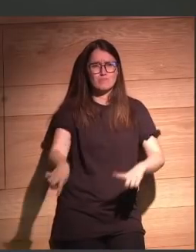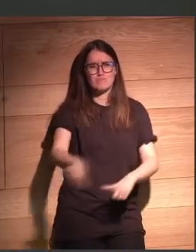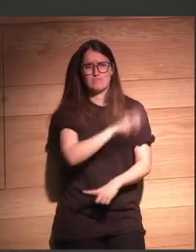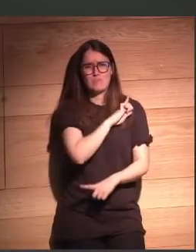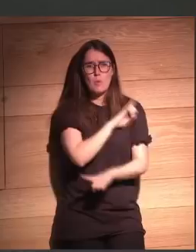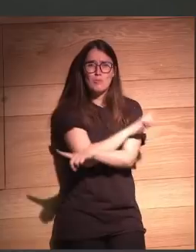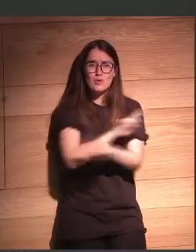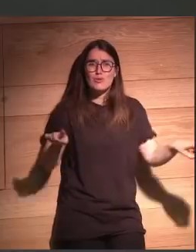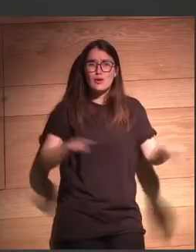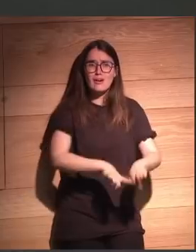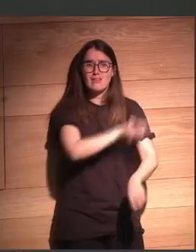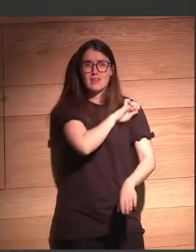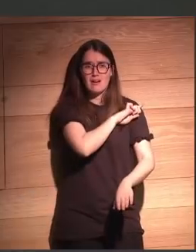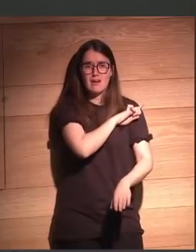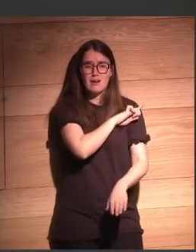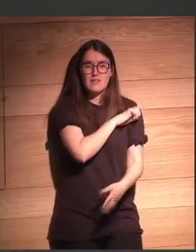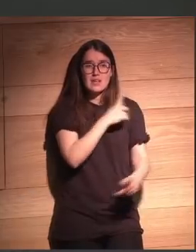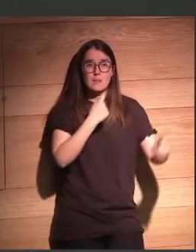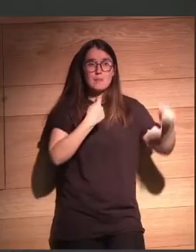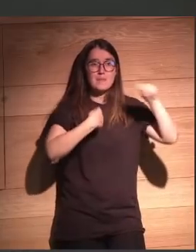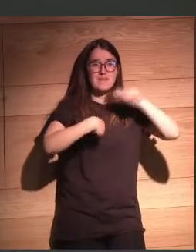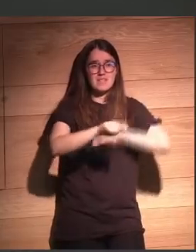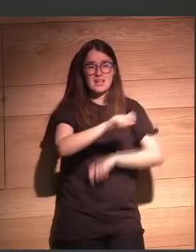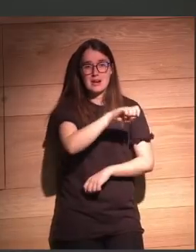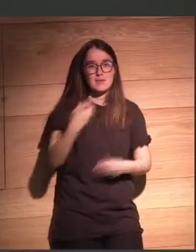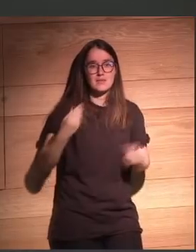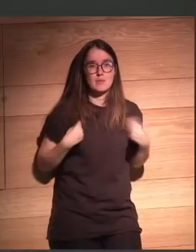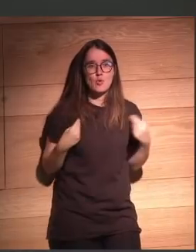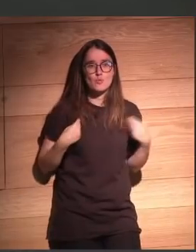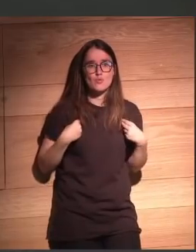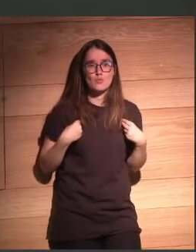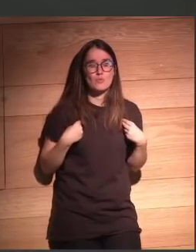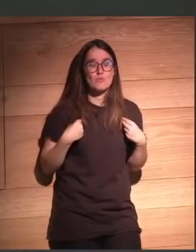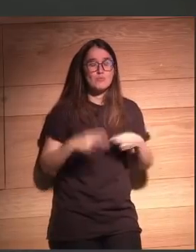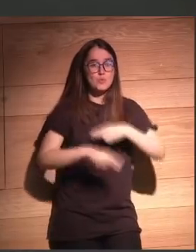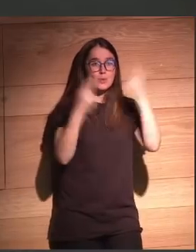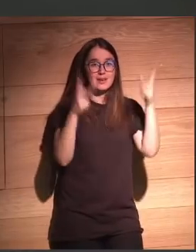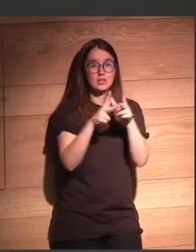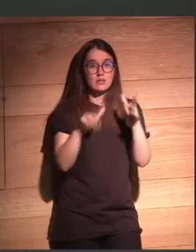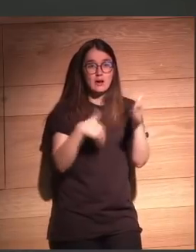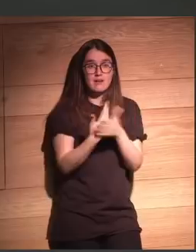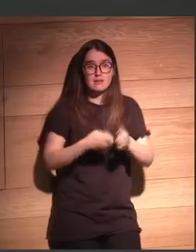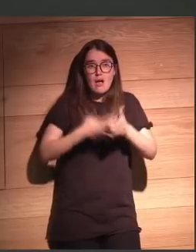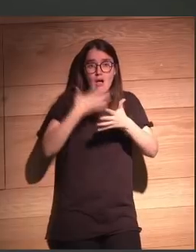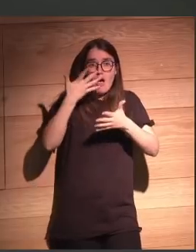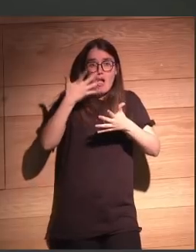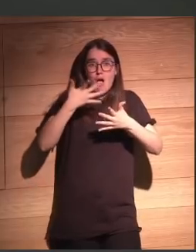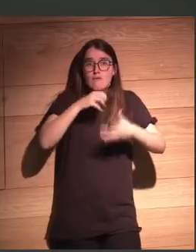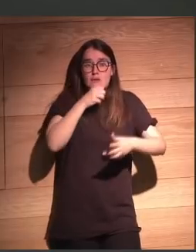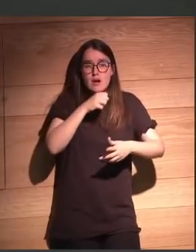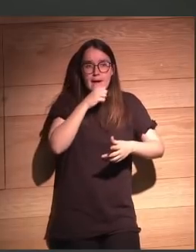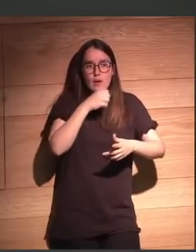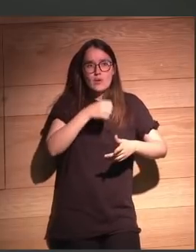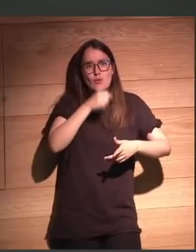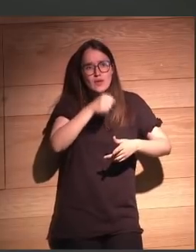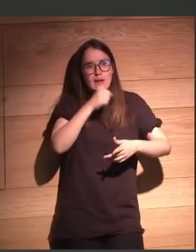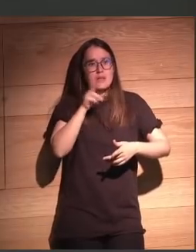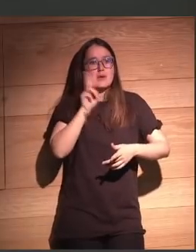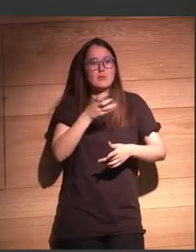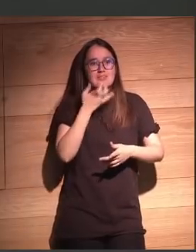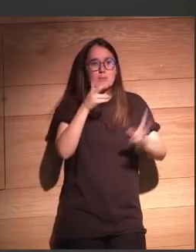radical de vender la vivienda pública y social hasta que se caiga de vieja, y cuando se caiga de vieja ya veremos si es